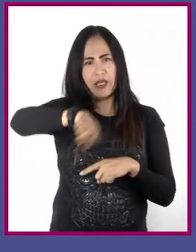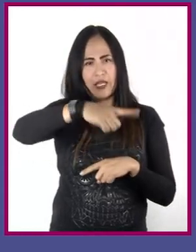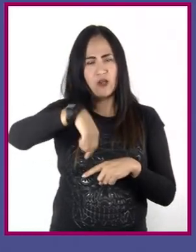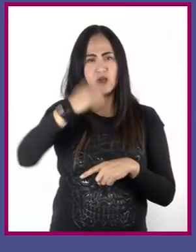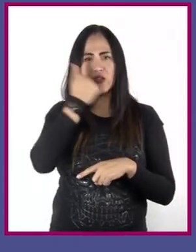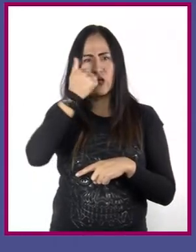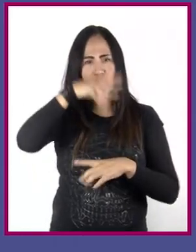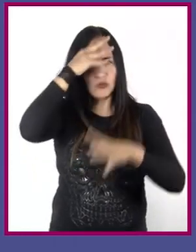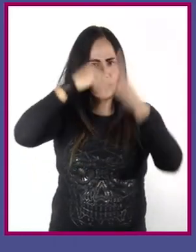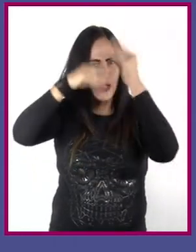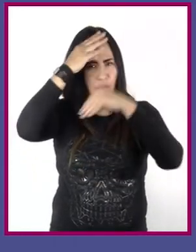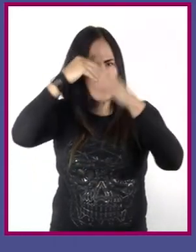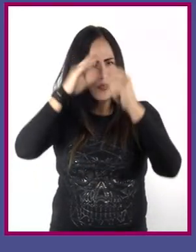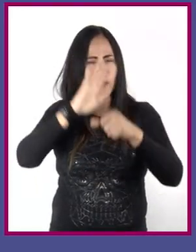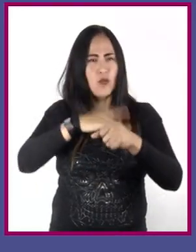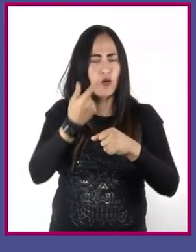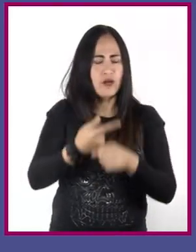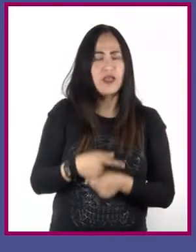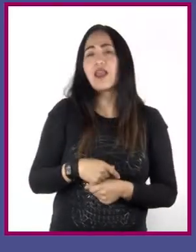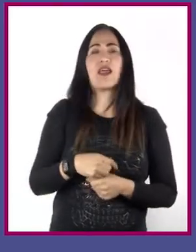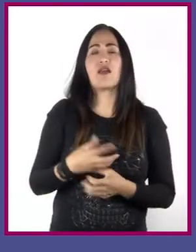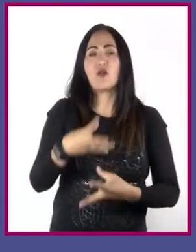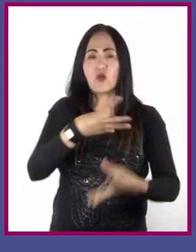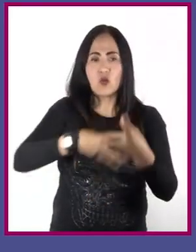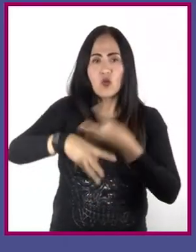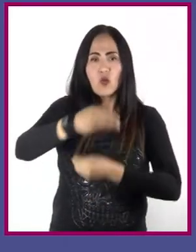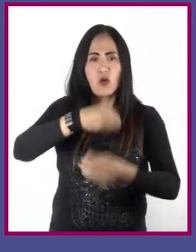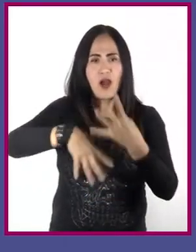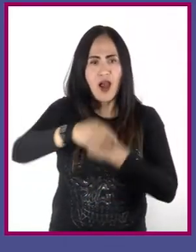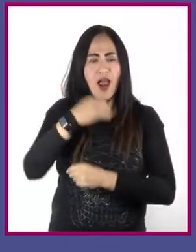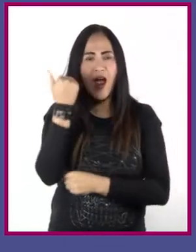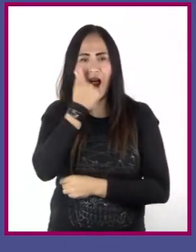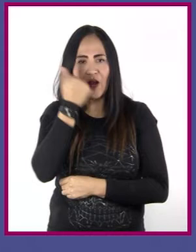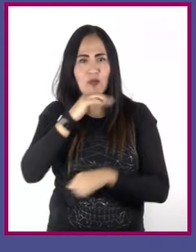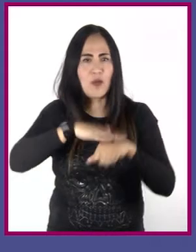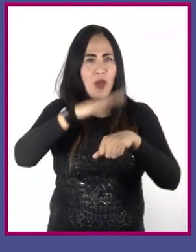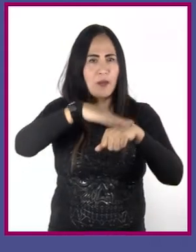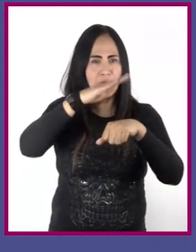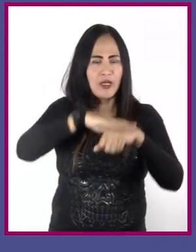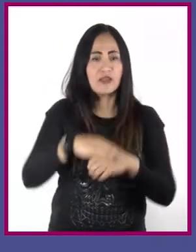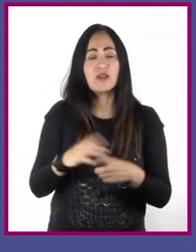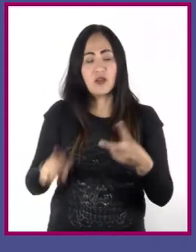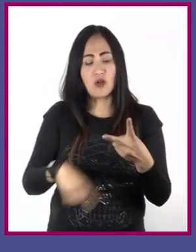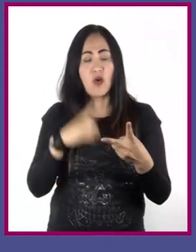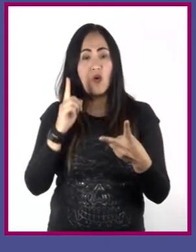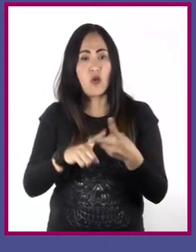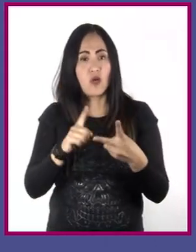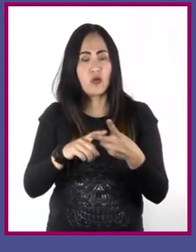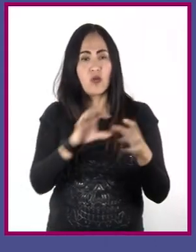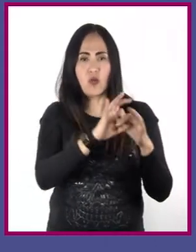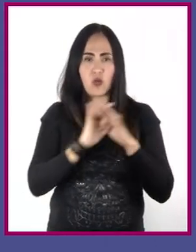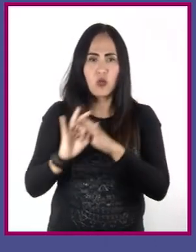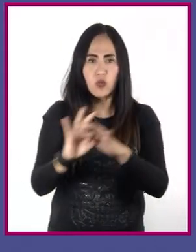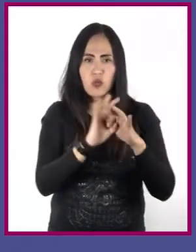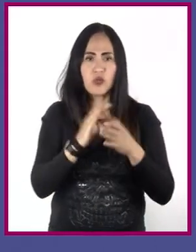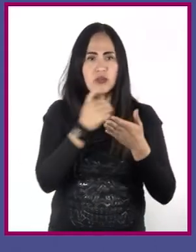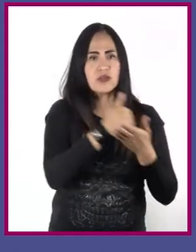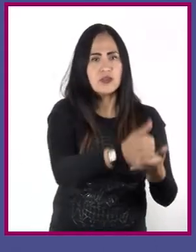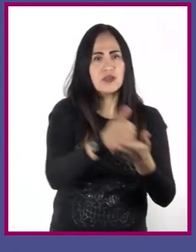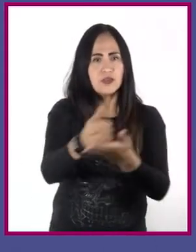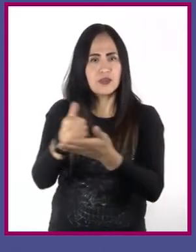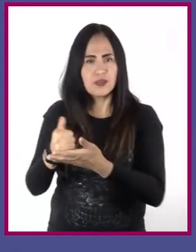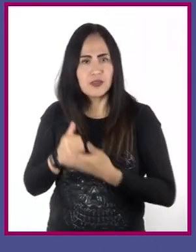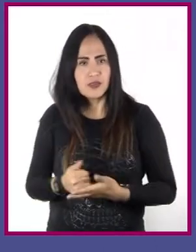lado, aumenta la motivación e interactividad de los estudiantes. Por otro, fomenta la cooperación entre alumnos